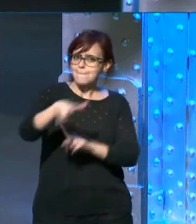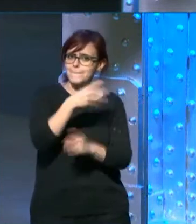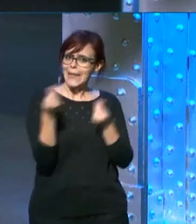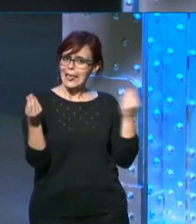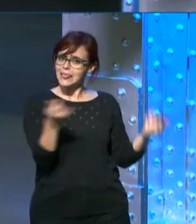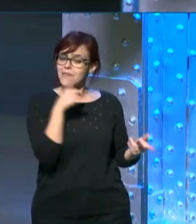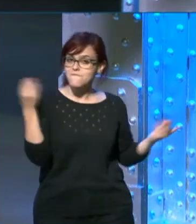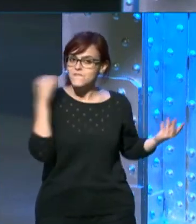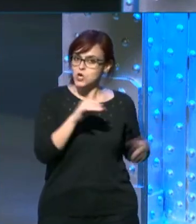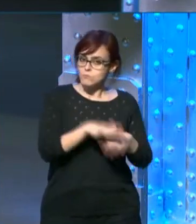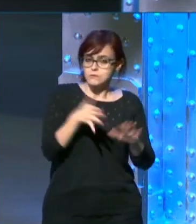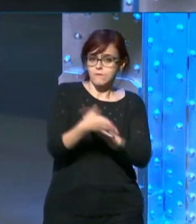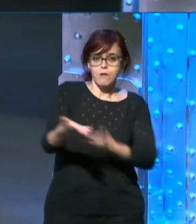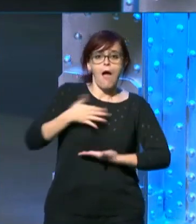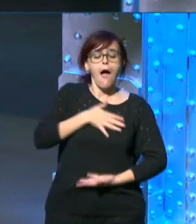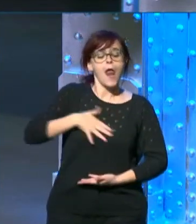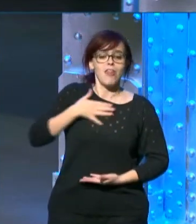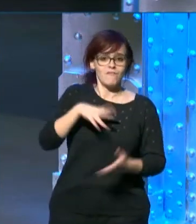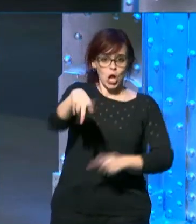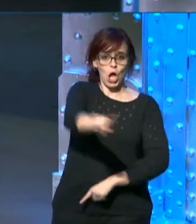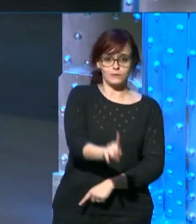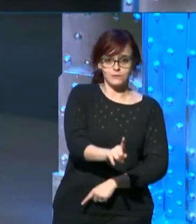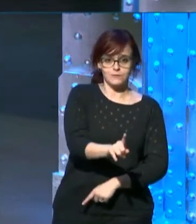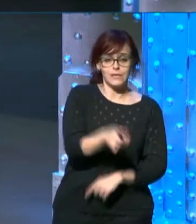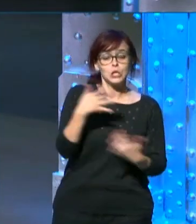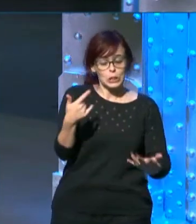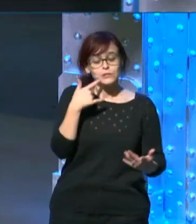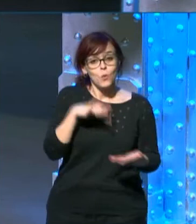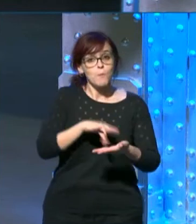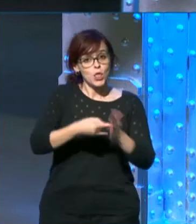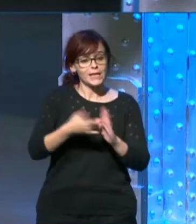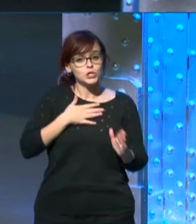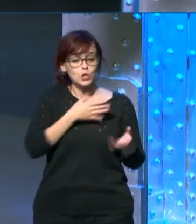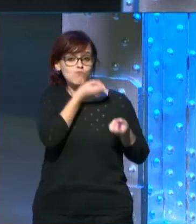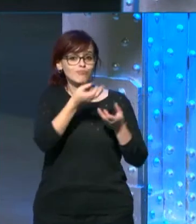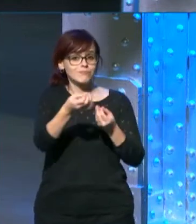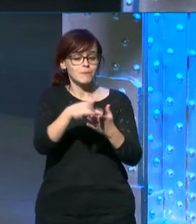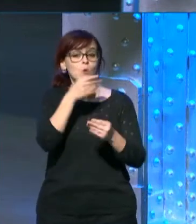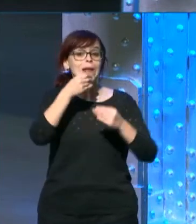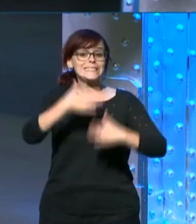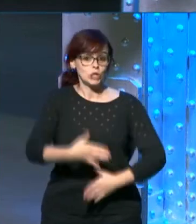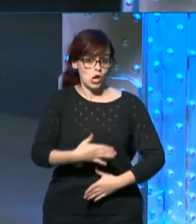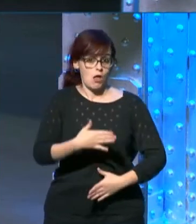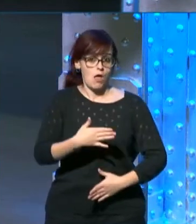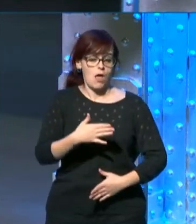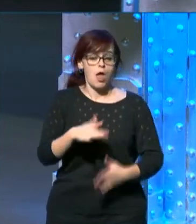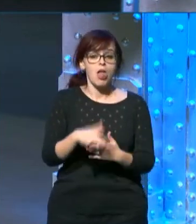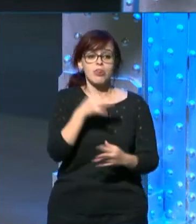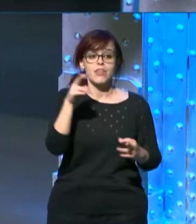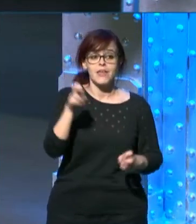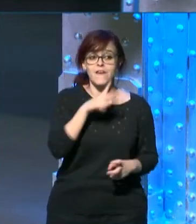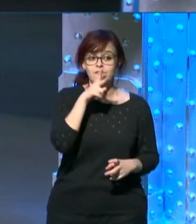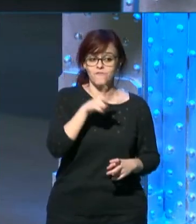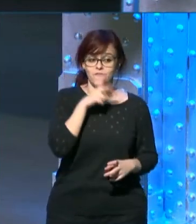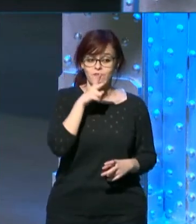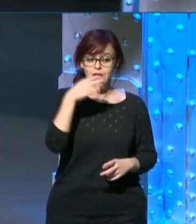mí en uno de los proyectos el invierno me acabó llevando. Y lo he llamado una historia de BDD.